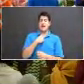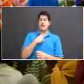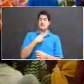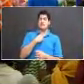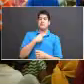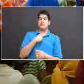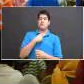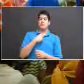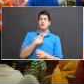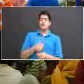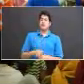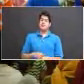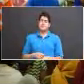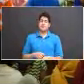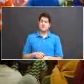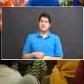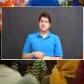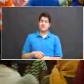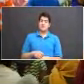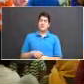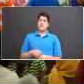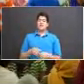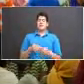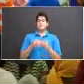vagaría yo,